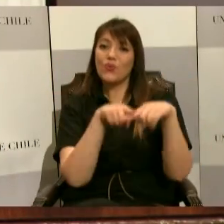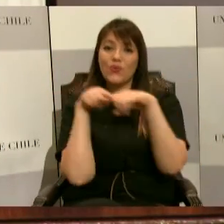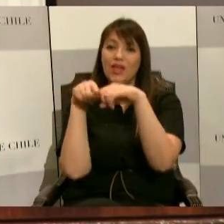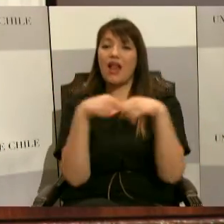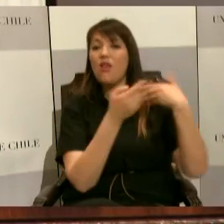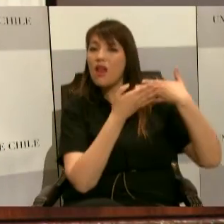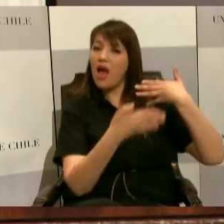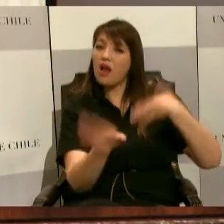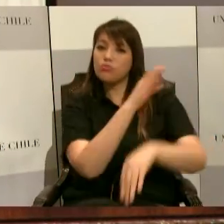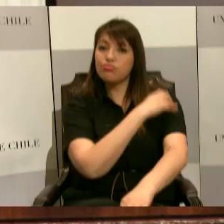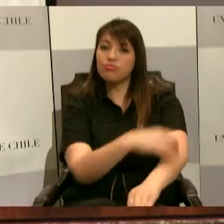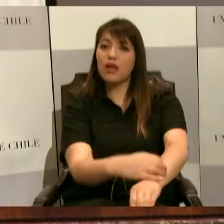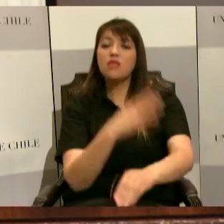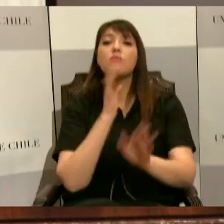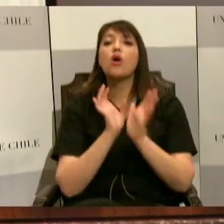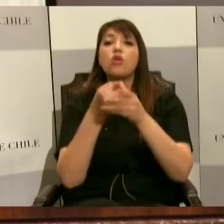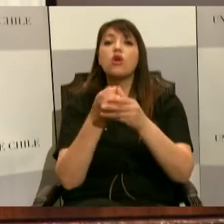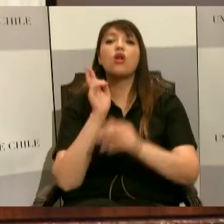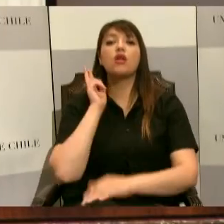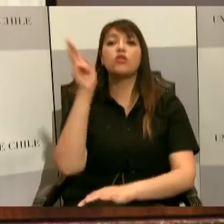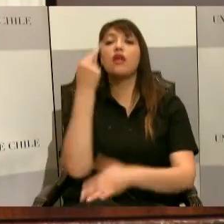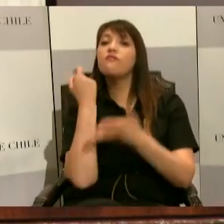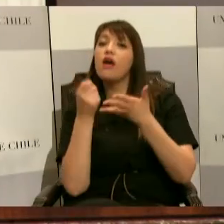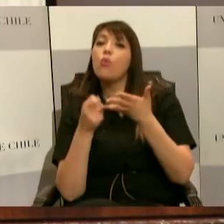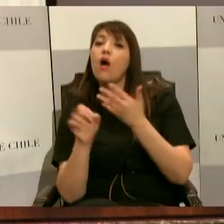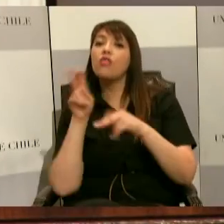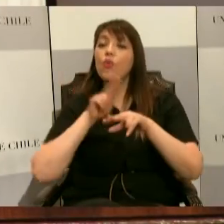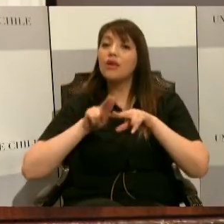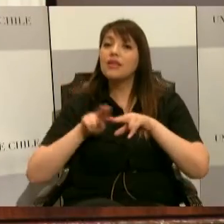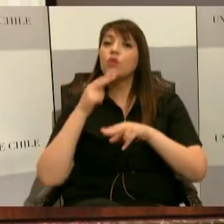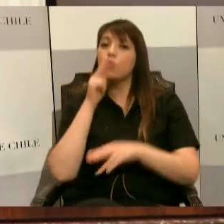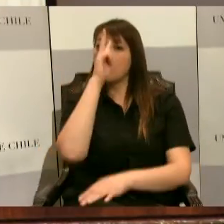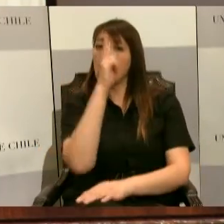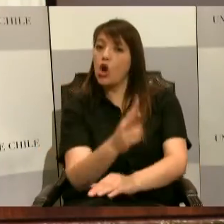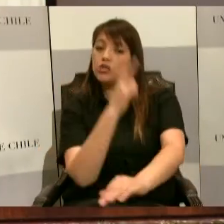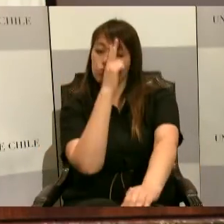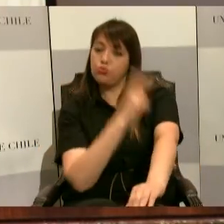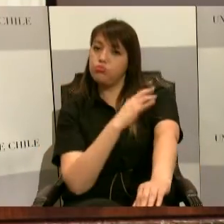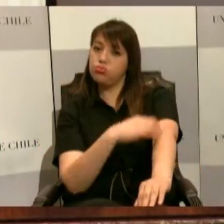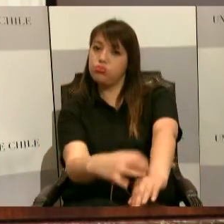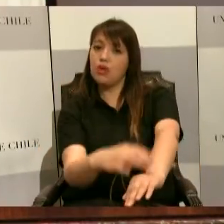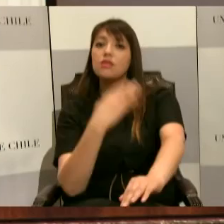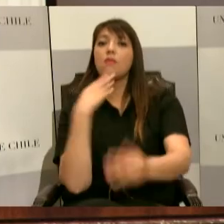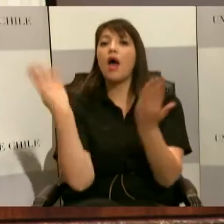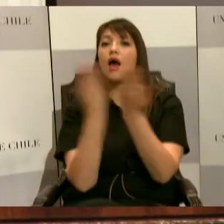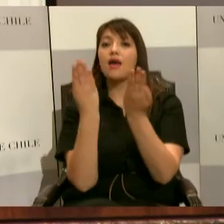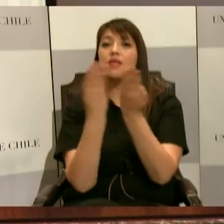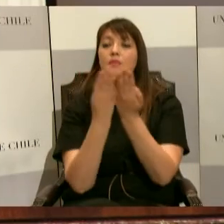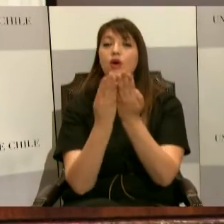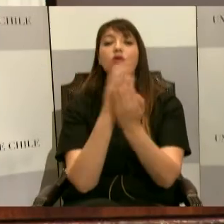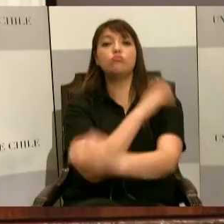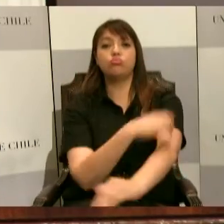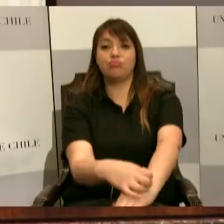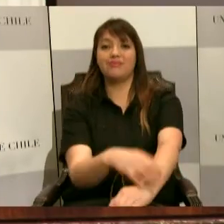lo largo de Chile, el Consejo de Rectores está evaluando establecer un reconocimiento al mérito académico de estudiantes en cada